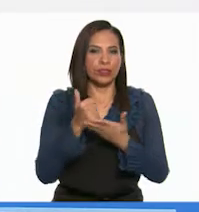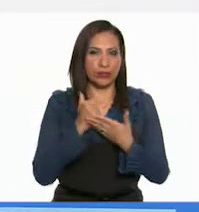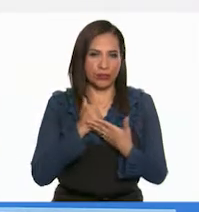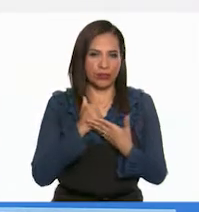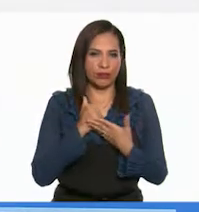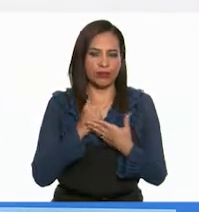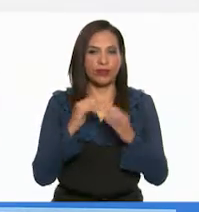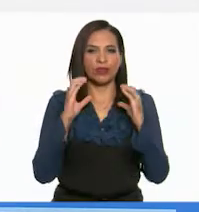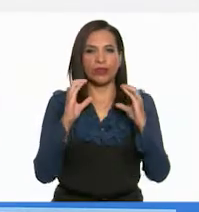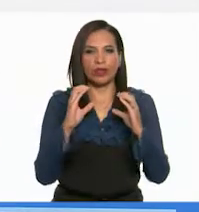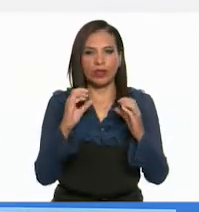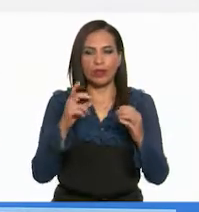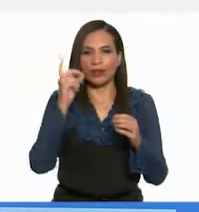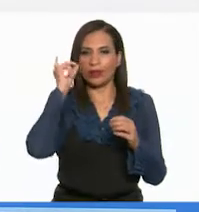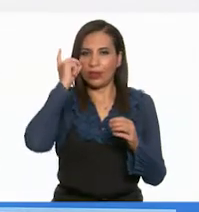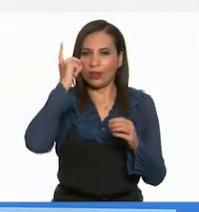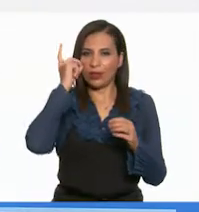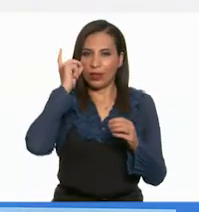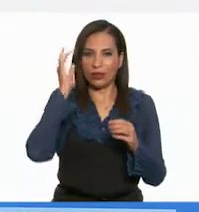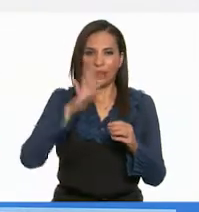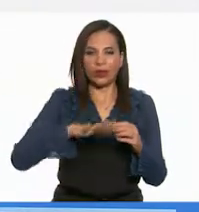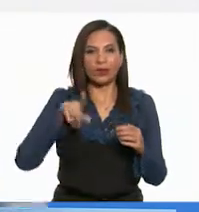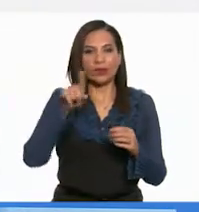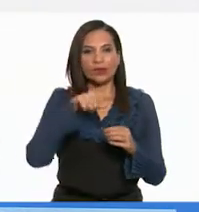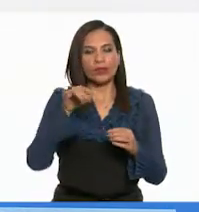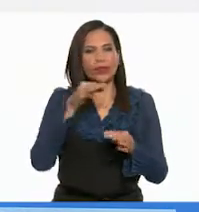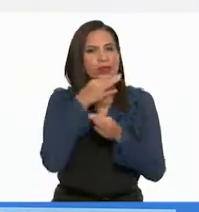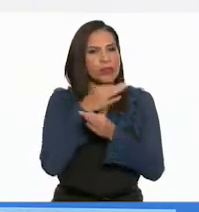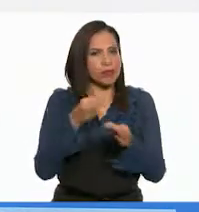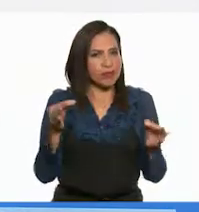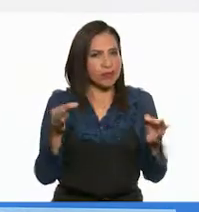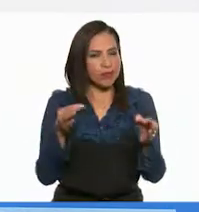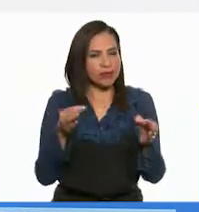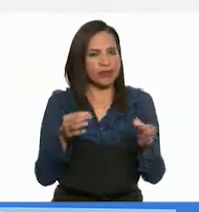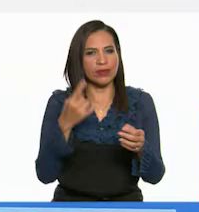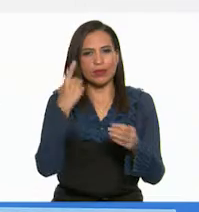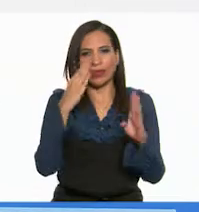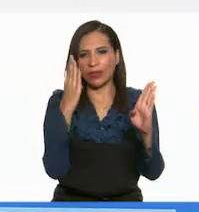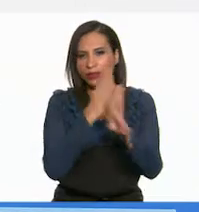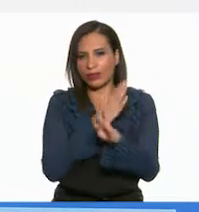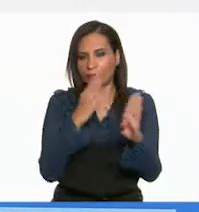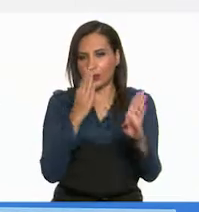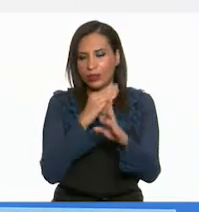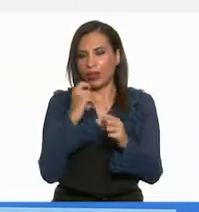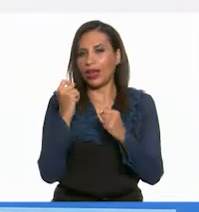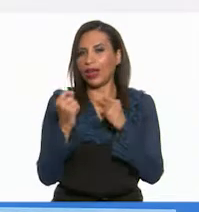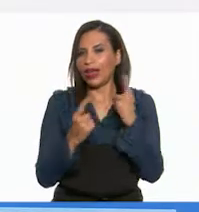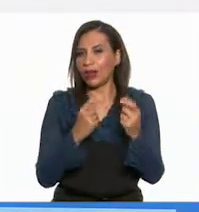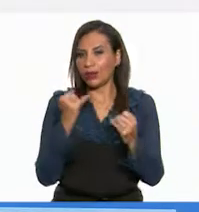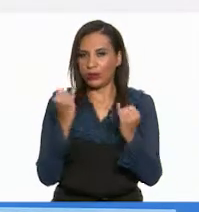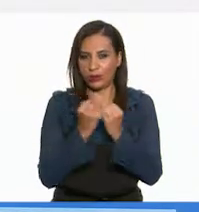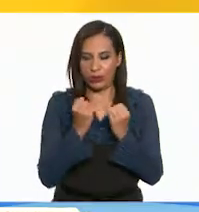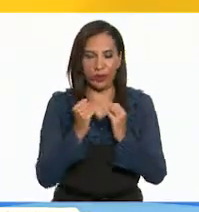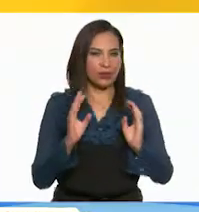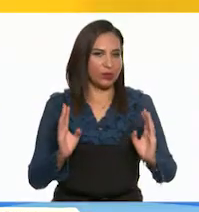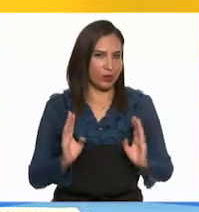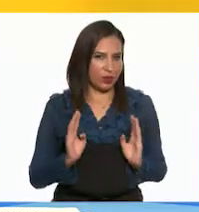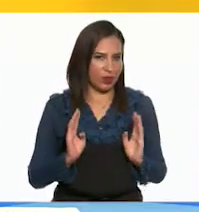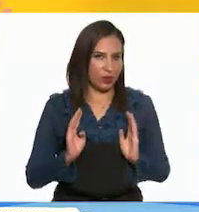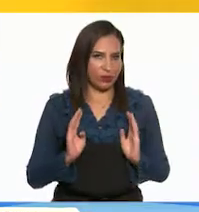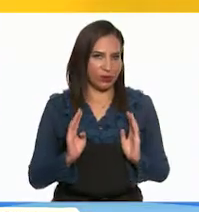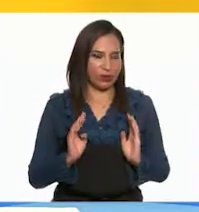ayudaban cuidando a los caballos. Ellos eran mensajeros, espías y algunos hasta fueron